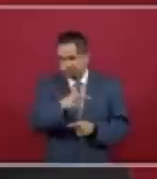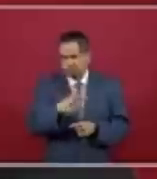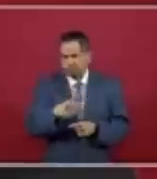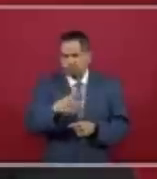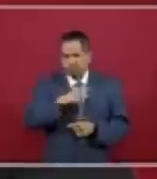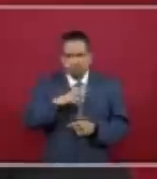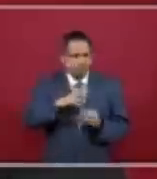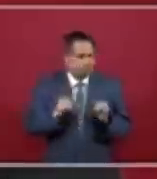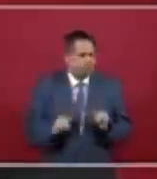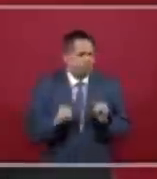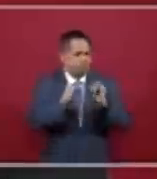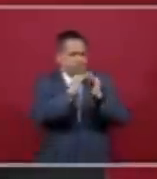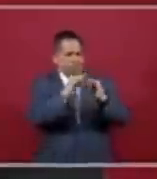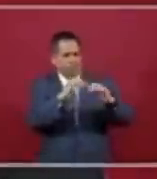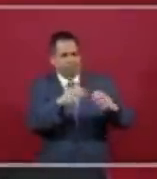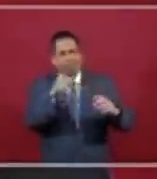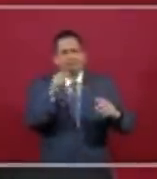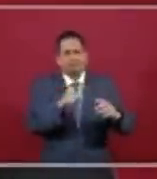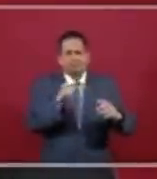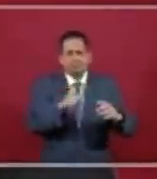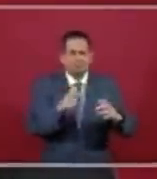este instituto